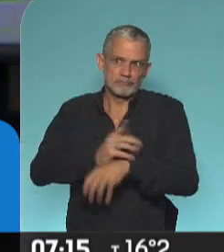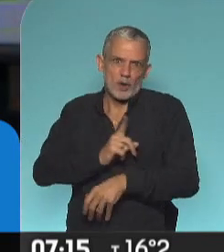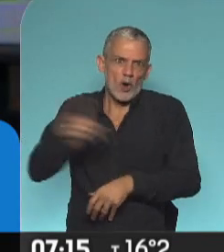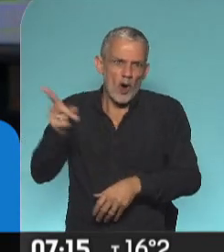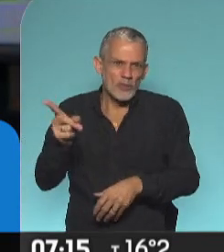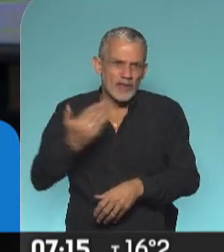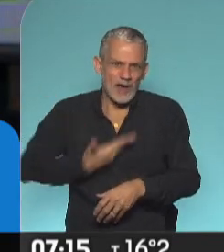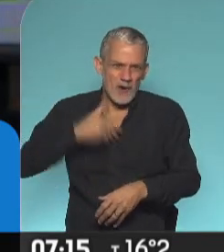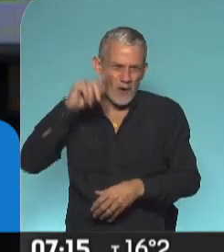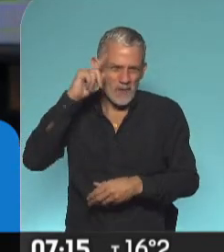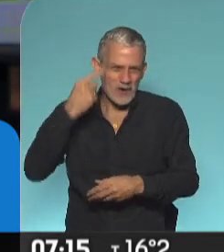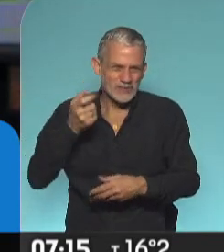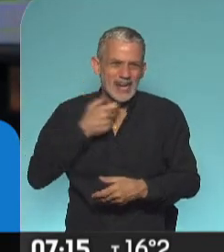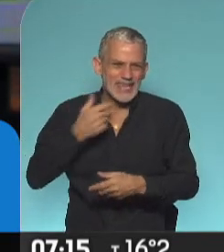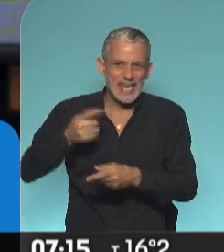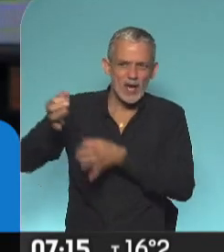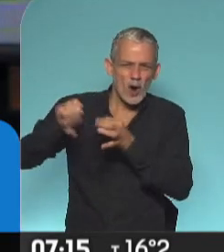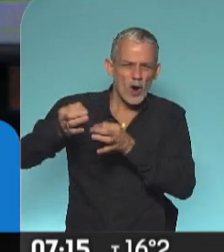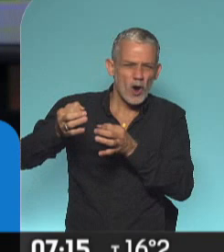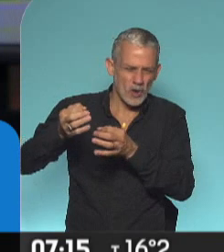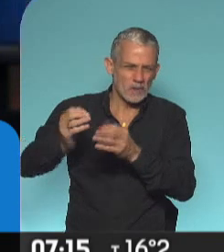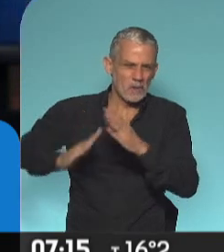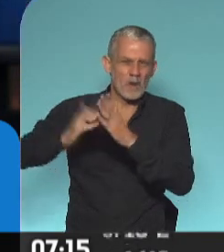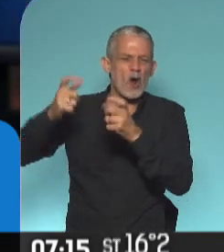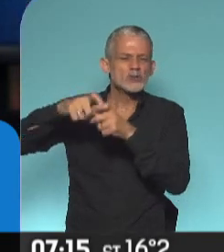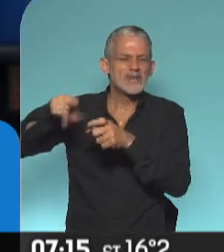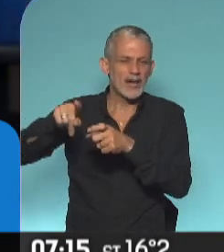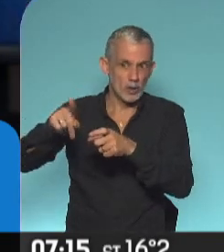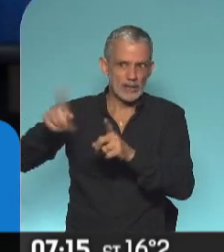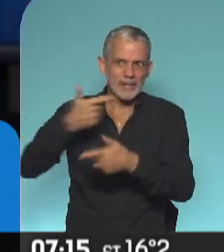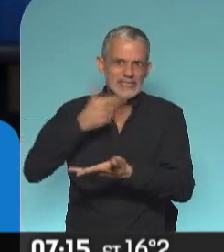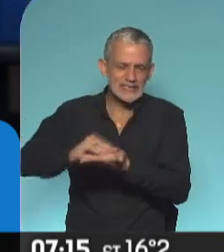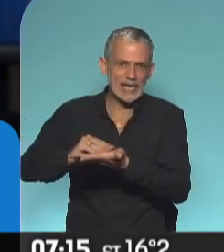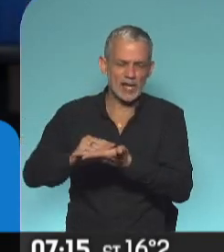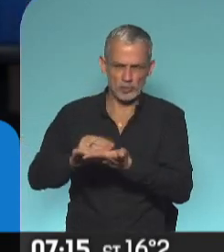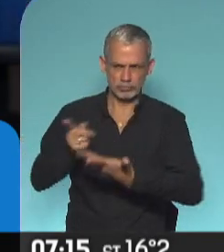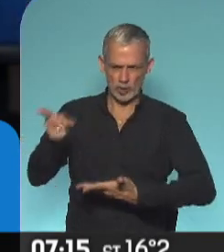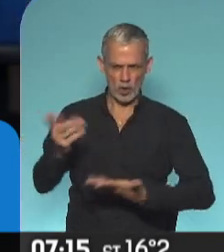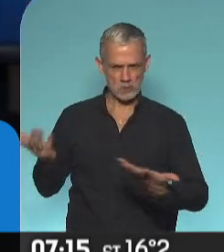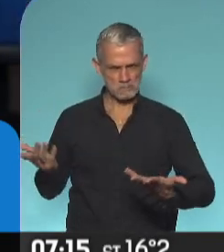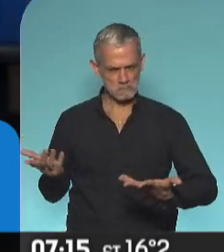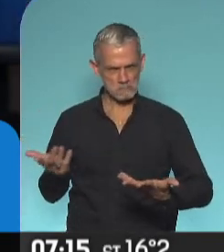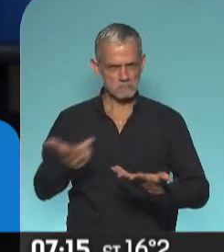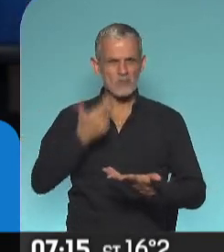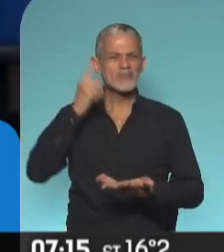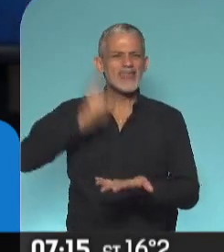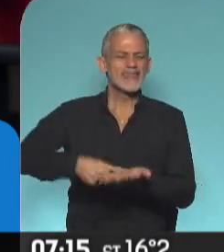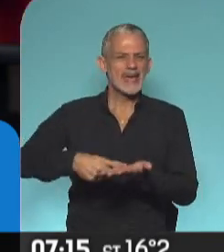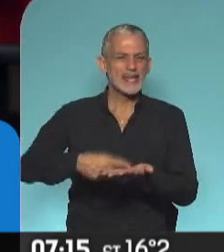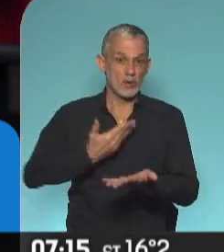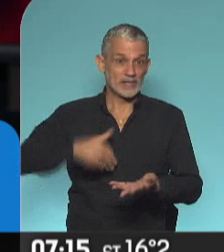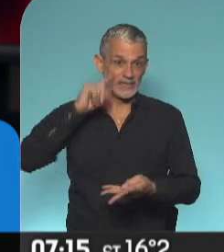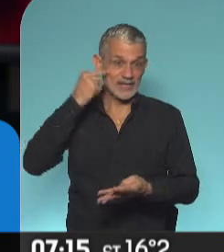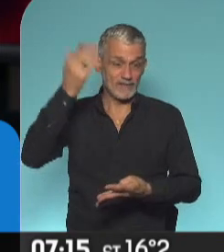que pretendía el Consejo de la Magistratura, lo que cristalizó el Senado y lo que efectivizó por decreto el presidente